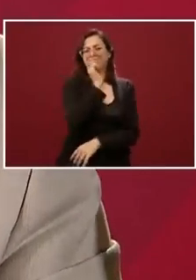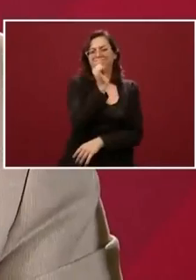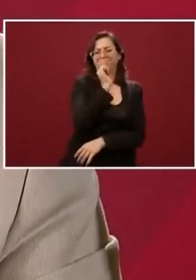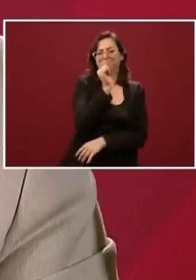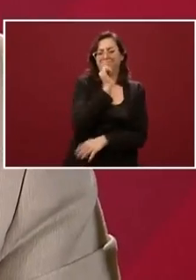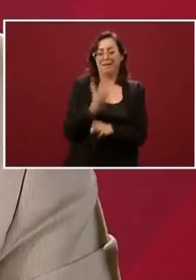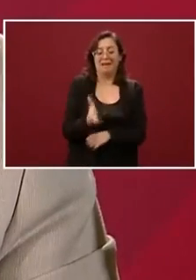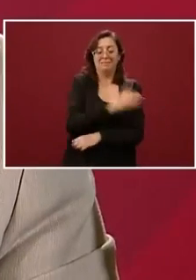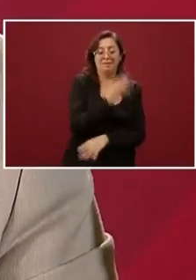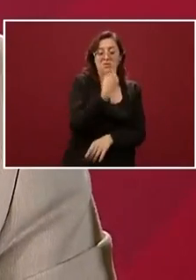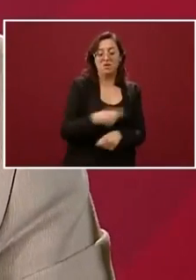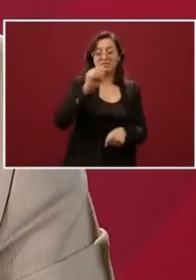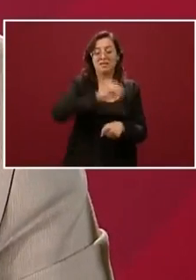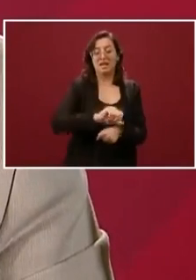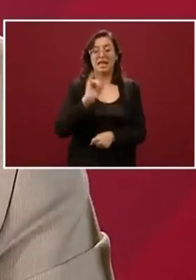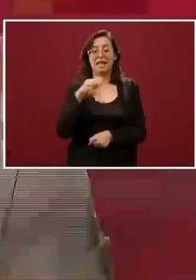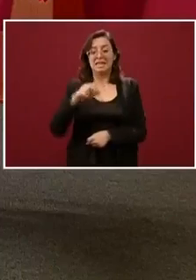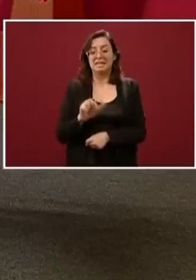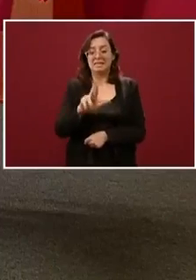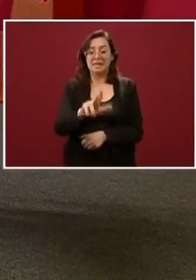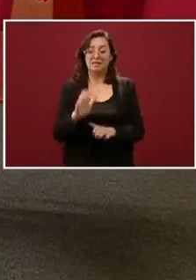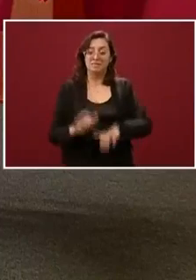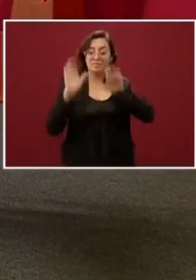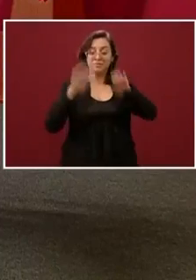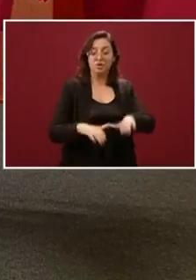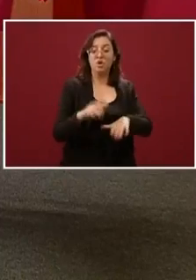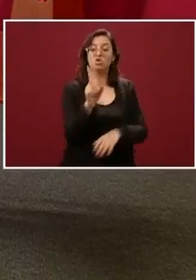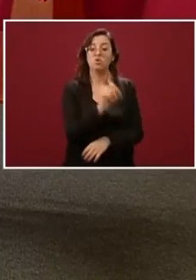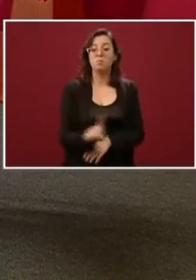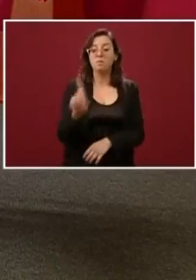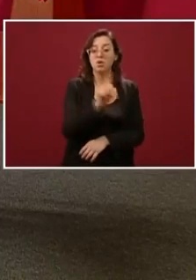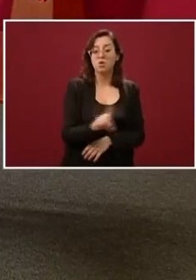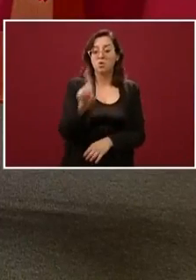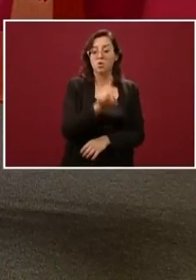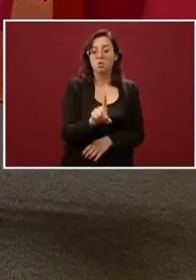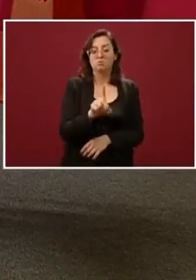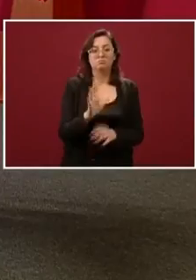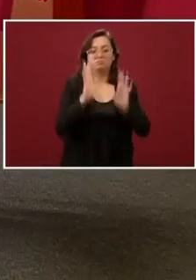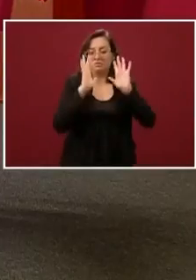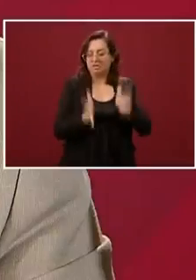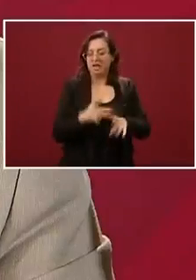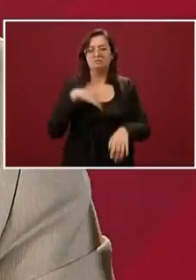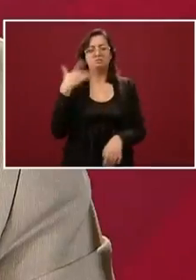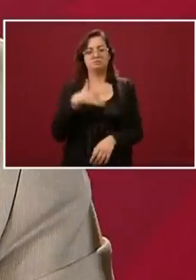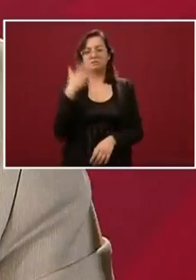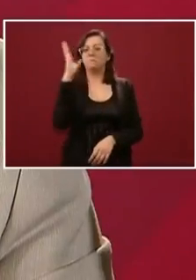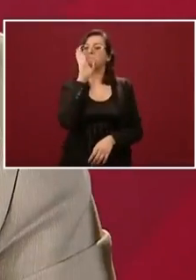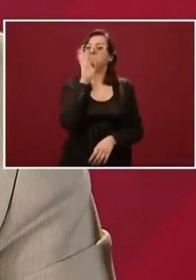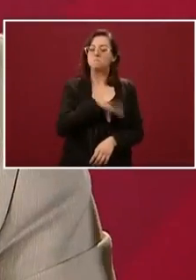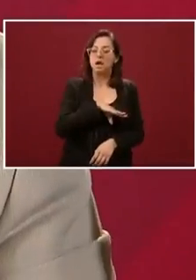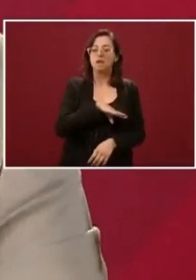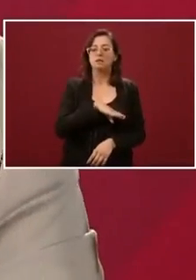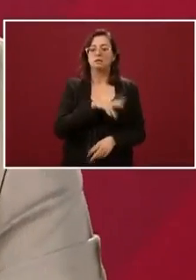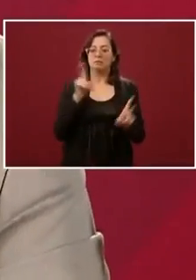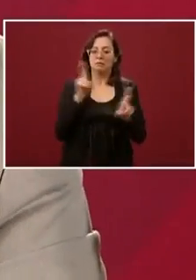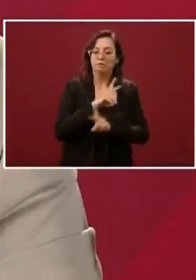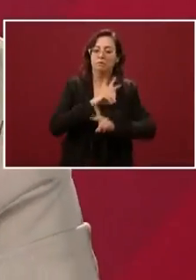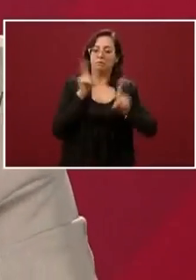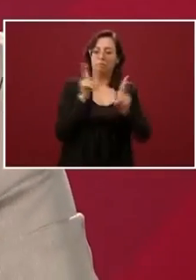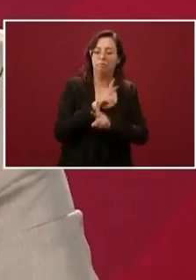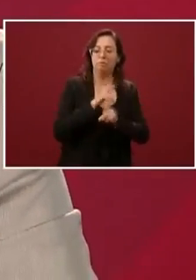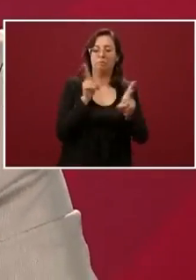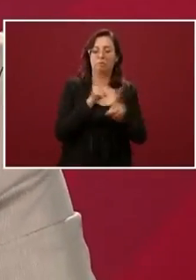Su ingreso al Instituto Nacional de Enfermedades Respiratorias fue el domingo. El domingo él ya estaba presentando una enfermedad limitante y, como